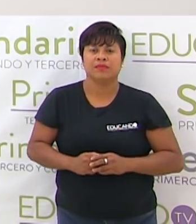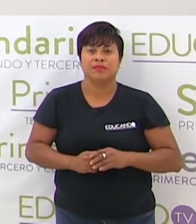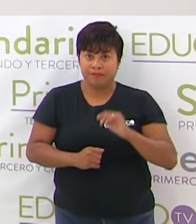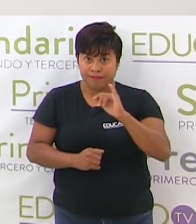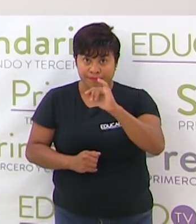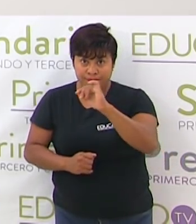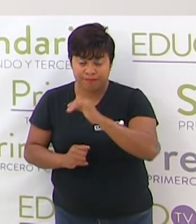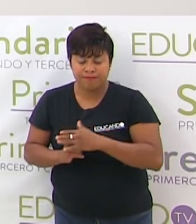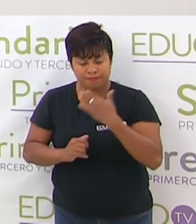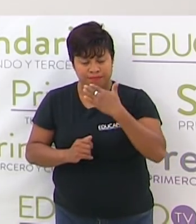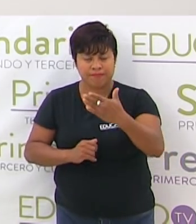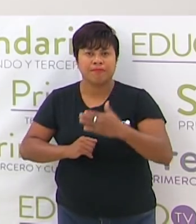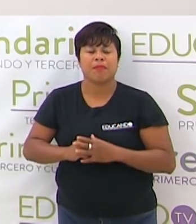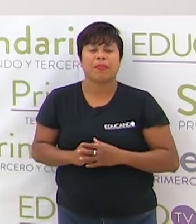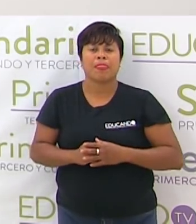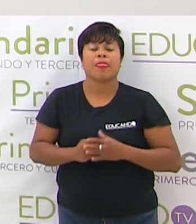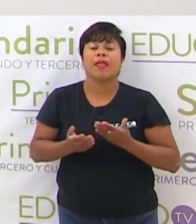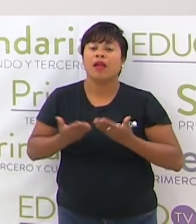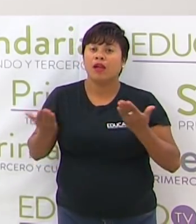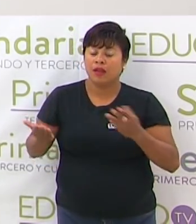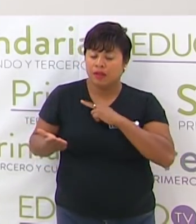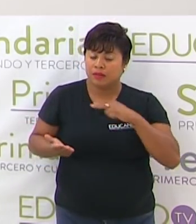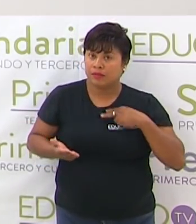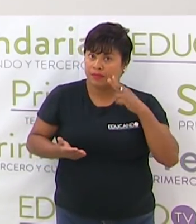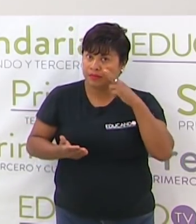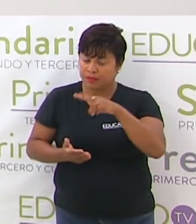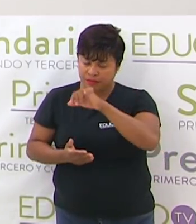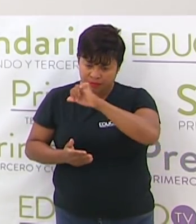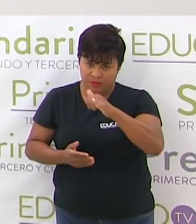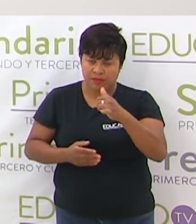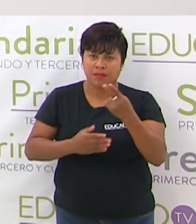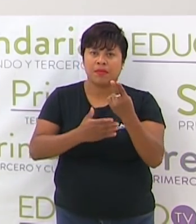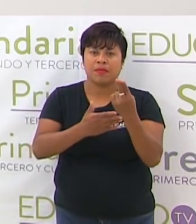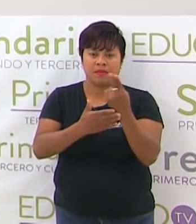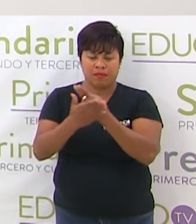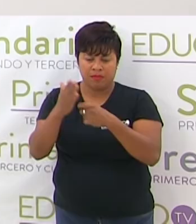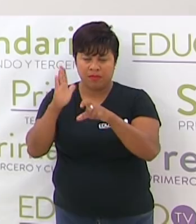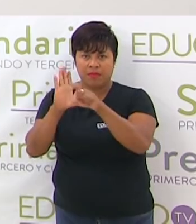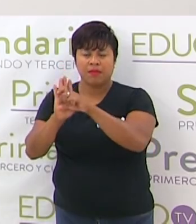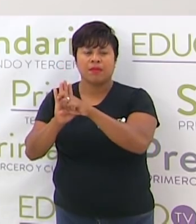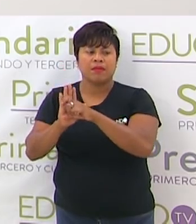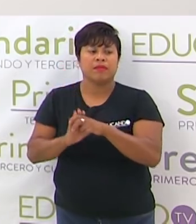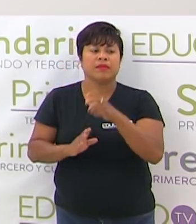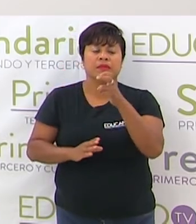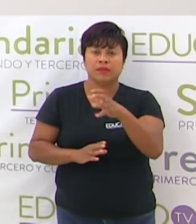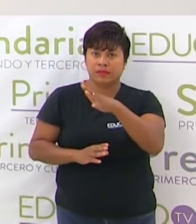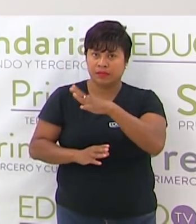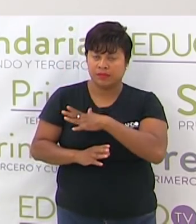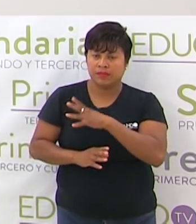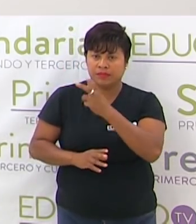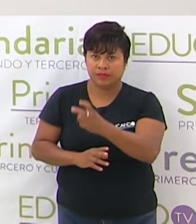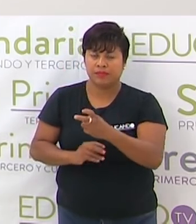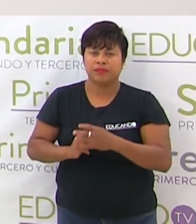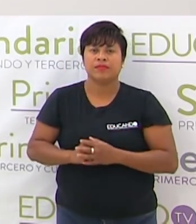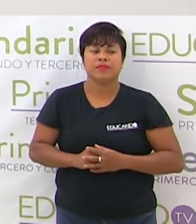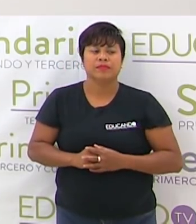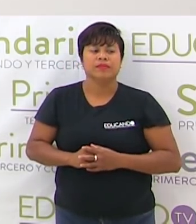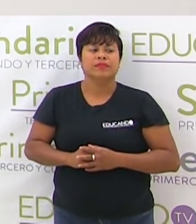centímetros. ¿Sí? Muy bien. Vamos a ver otra figura. Esta que está por acá.